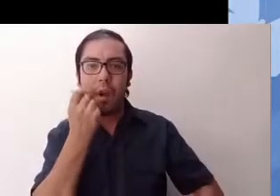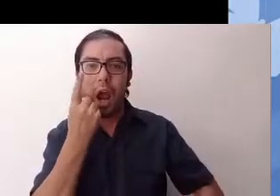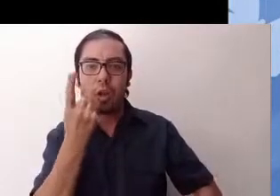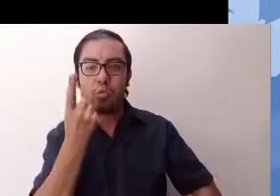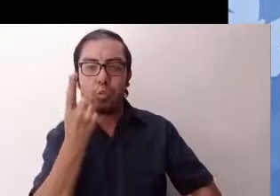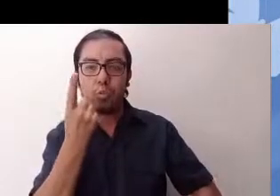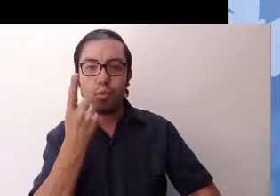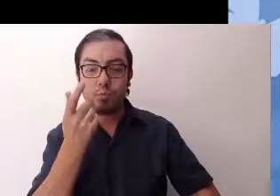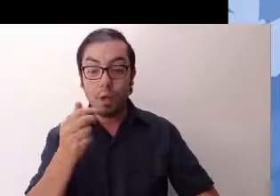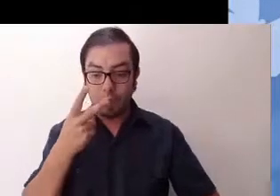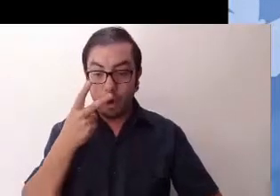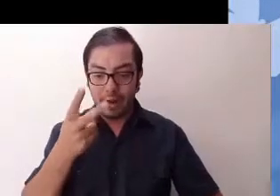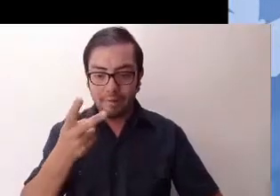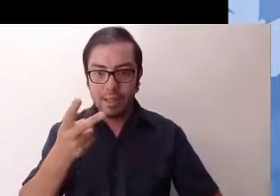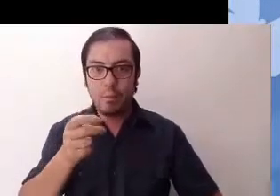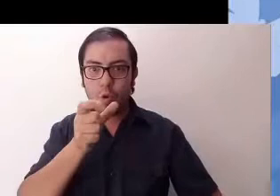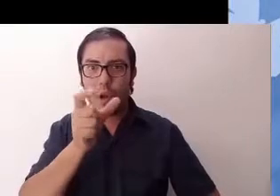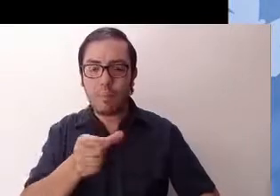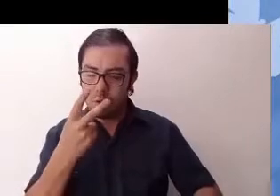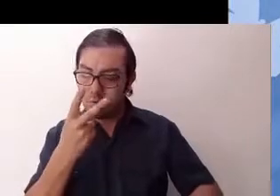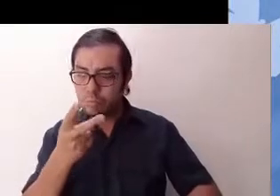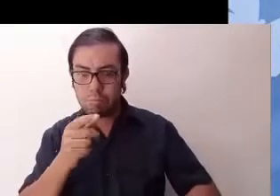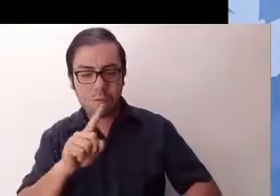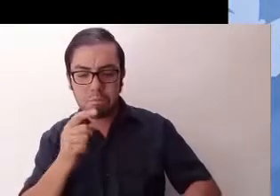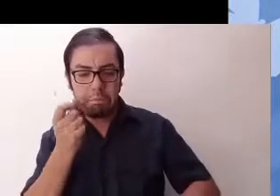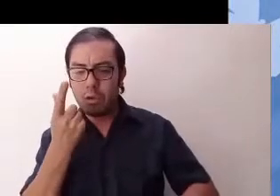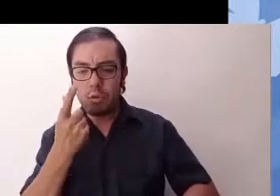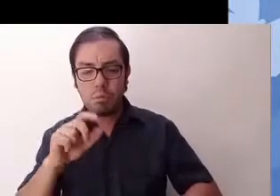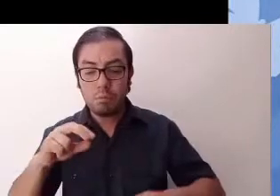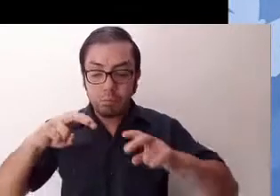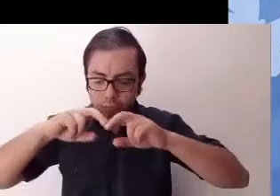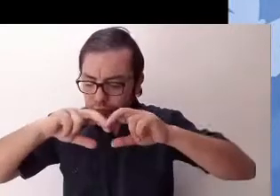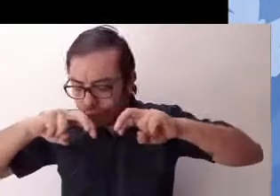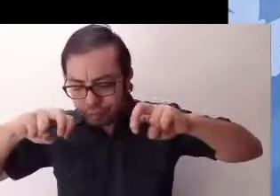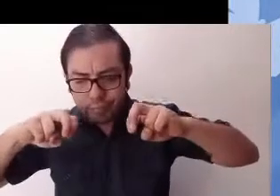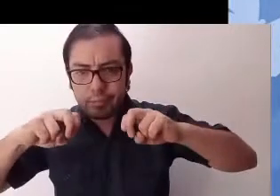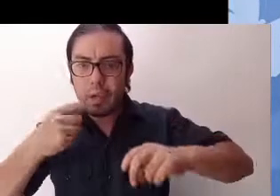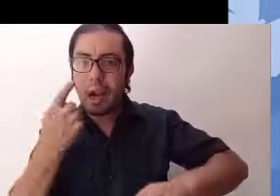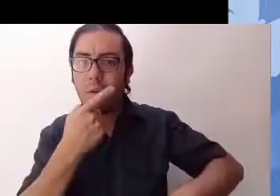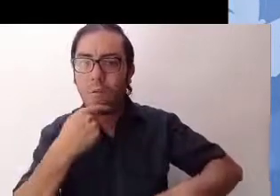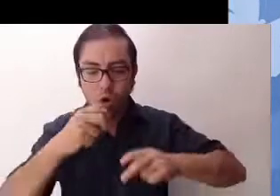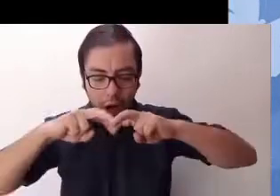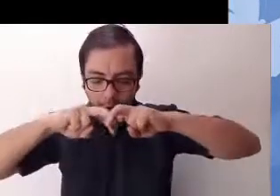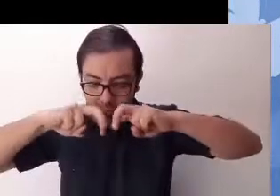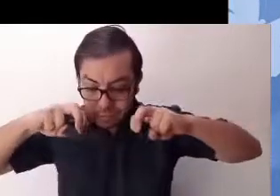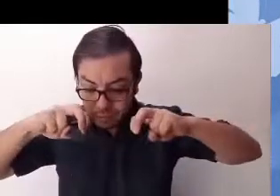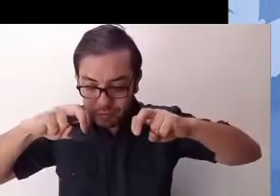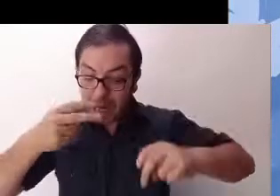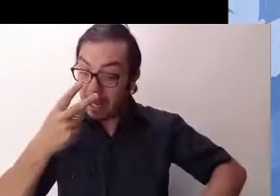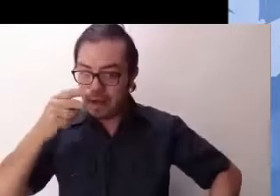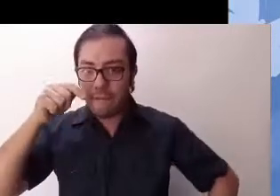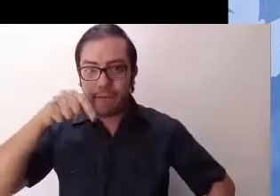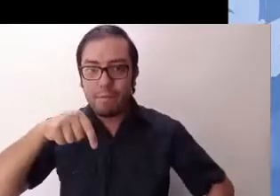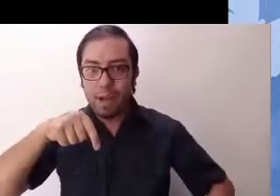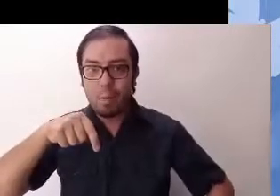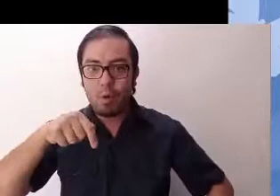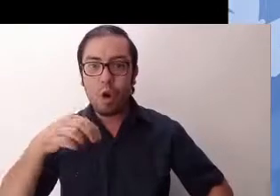Entonces, revisamos la boca, si es que no se ha puesto azul, tenemos que abrirla y tratar de ver si tenemos el cuerpo extraño